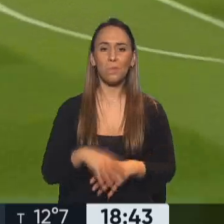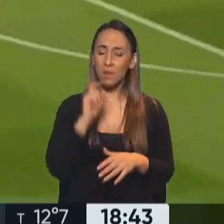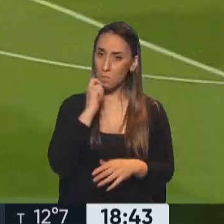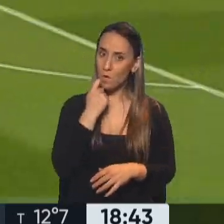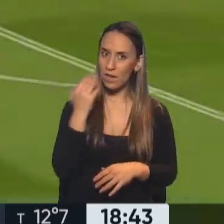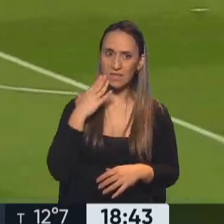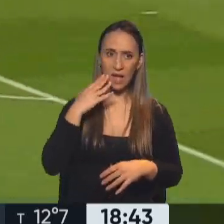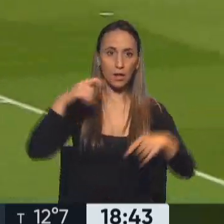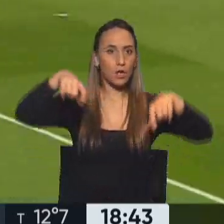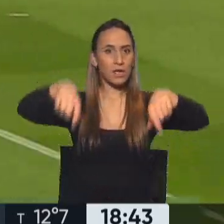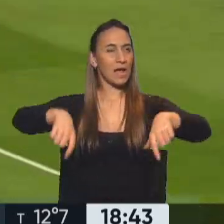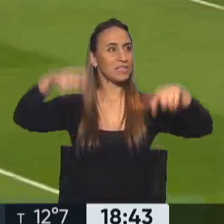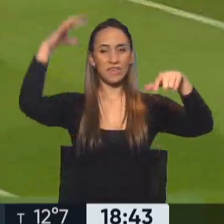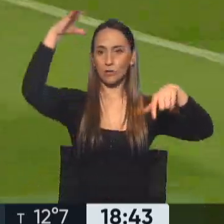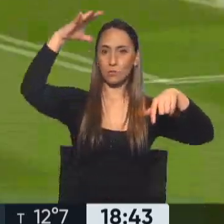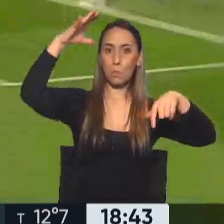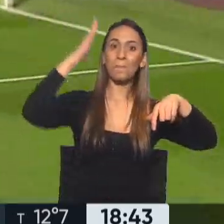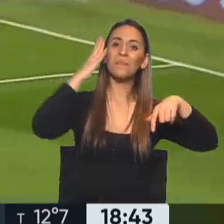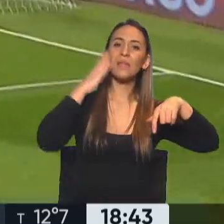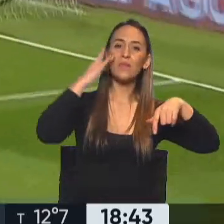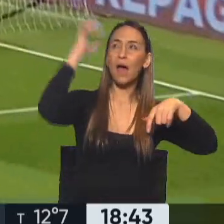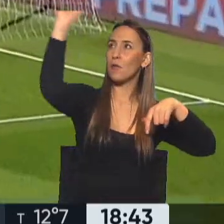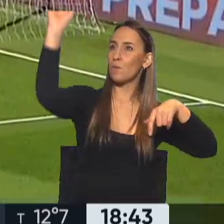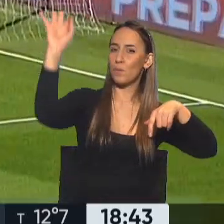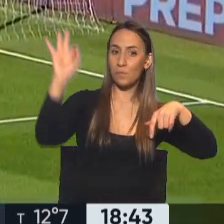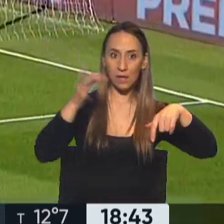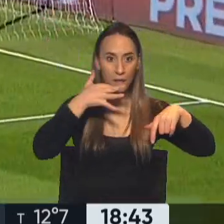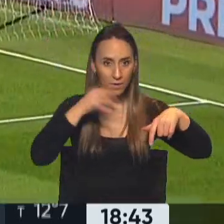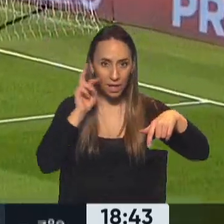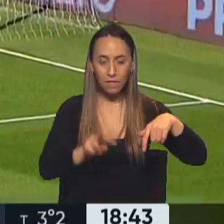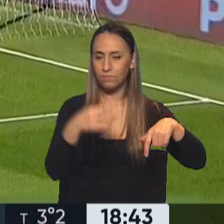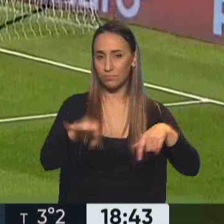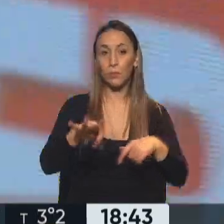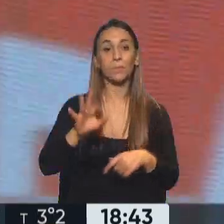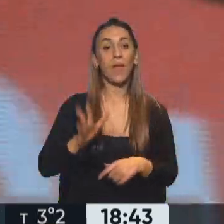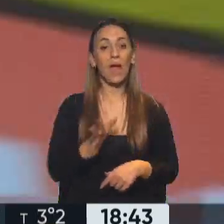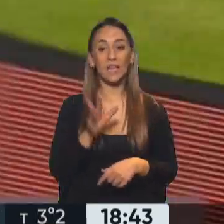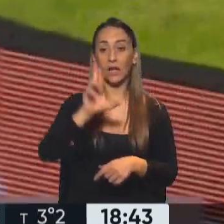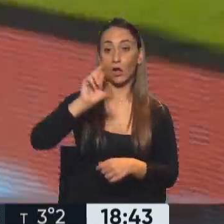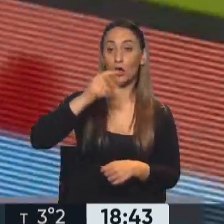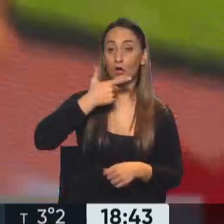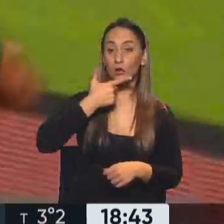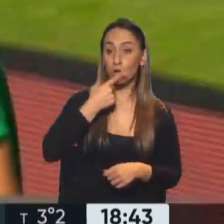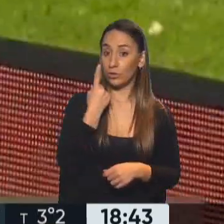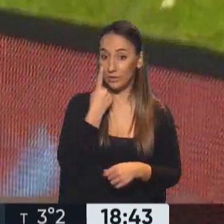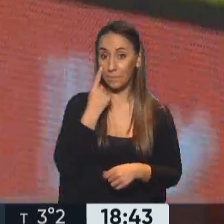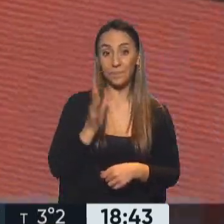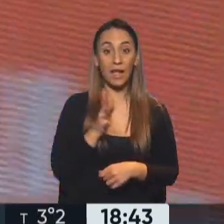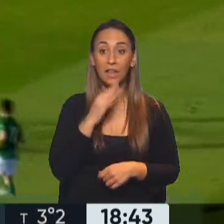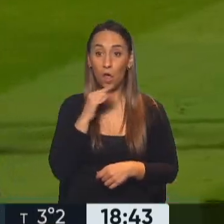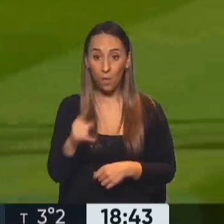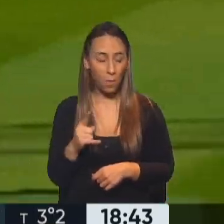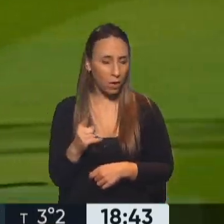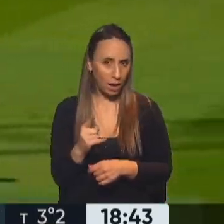te digo. Sí, que se vio de una manera espectacular. Y Rossi fue la figura del partido, el arquero de Boca. ¿Por qué? Porque